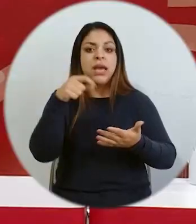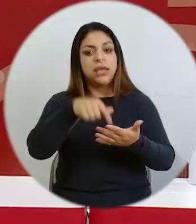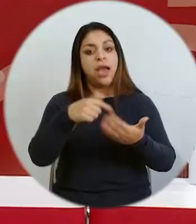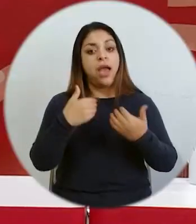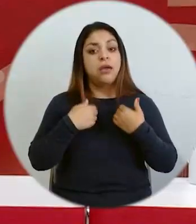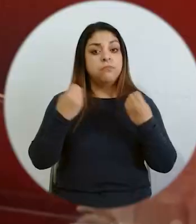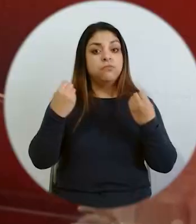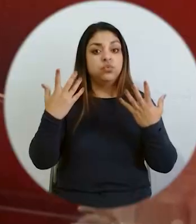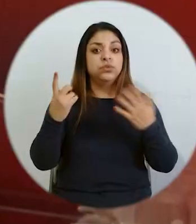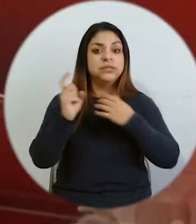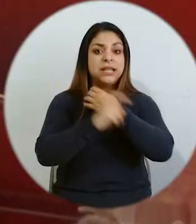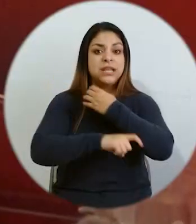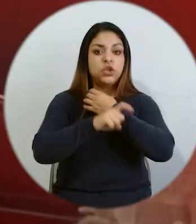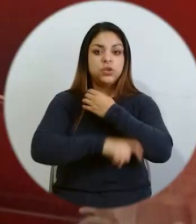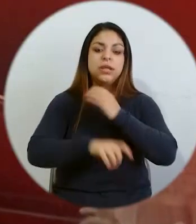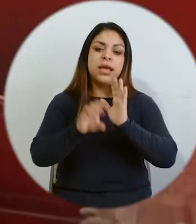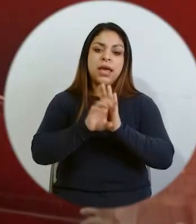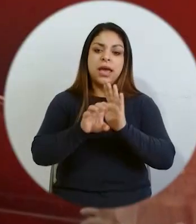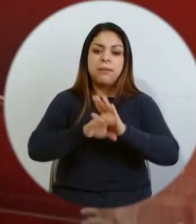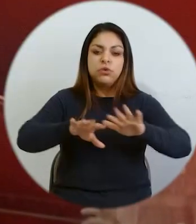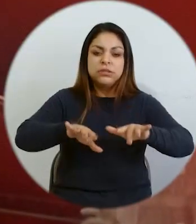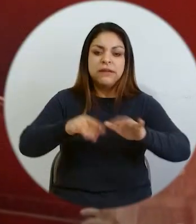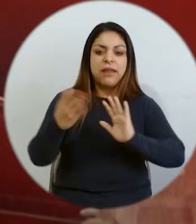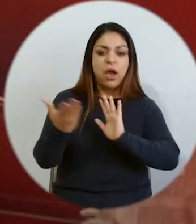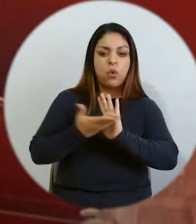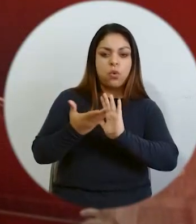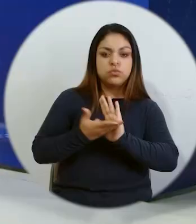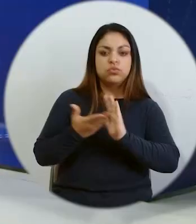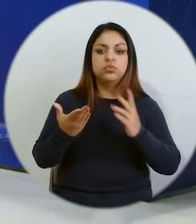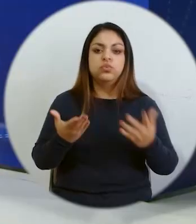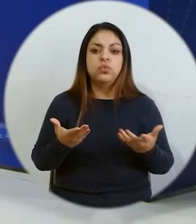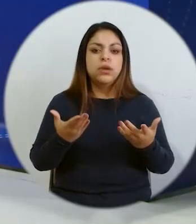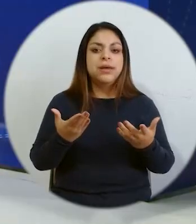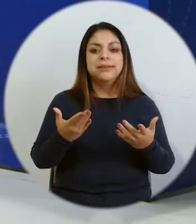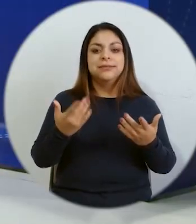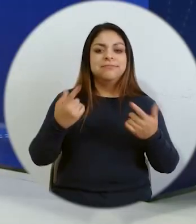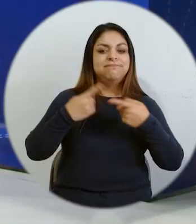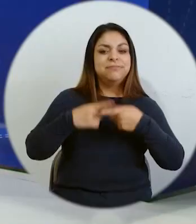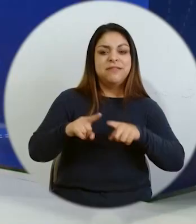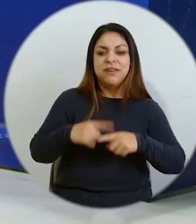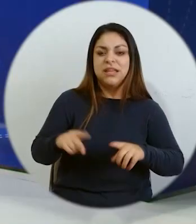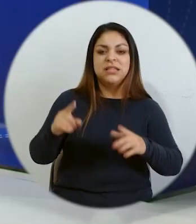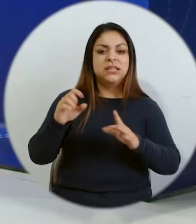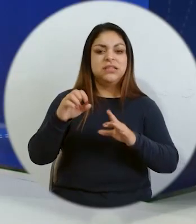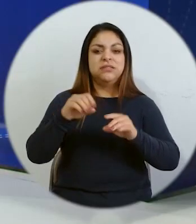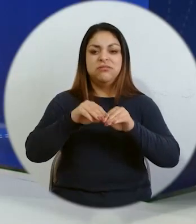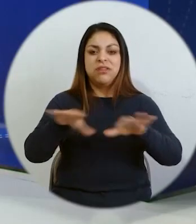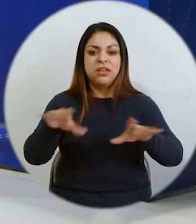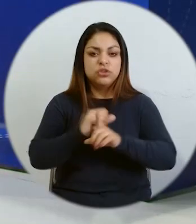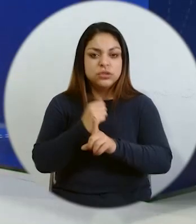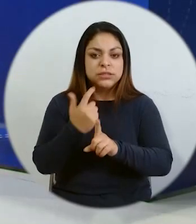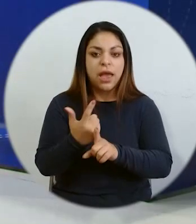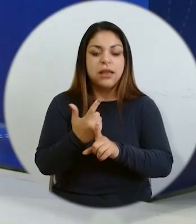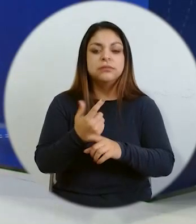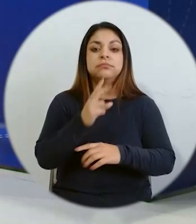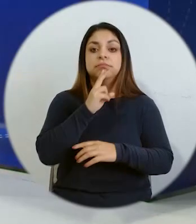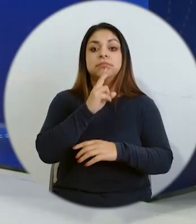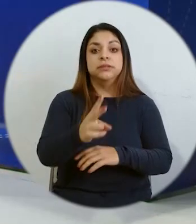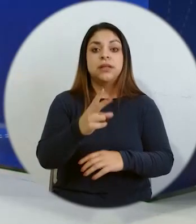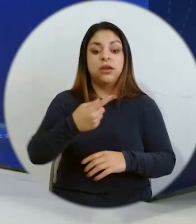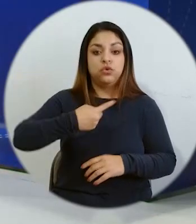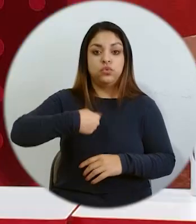otro tipo de delitos como el ciberacoso y los delitos, ¿verdad?, de grooming, explotación, amenazas en redes sociales,